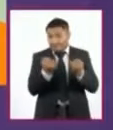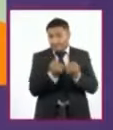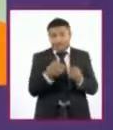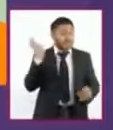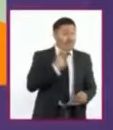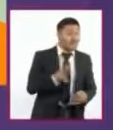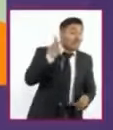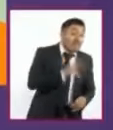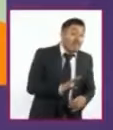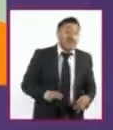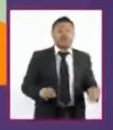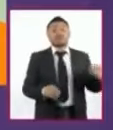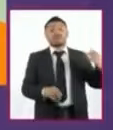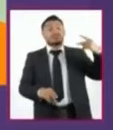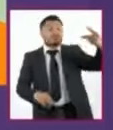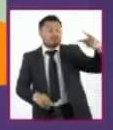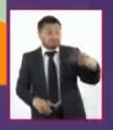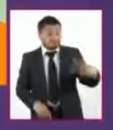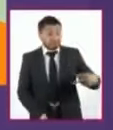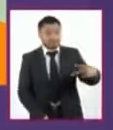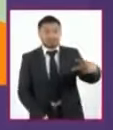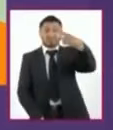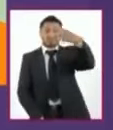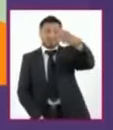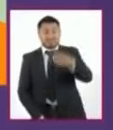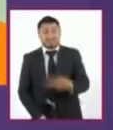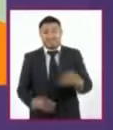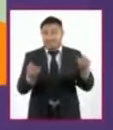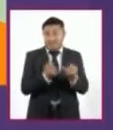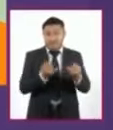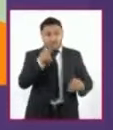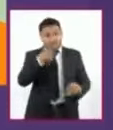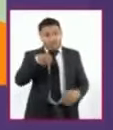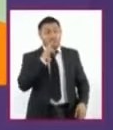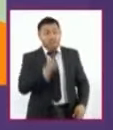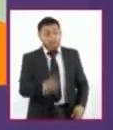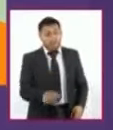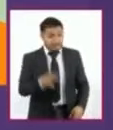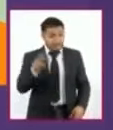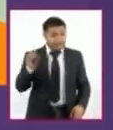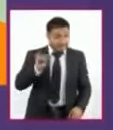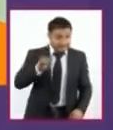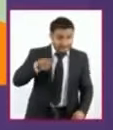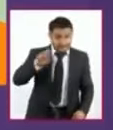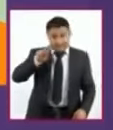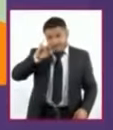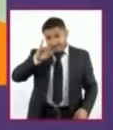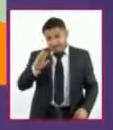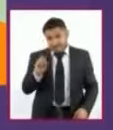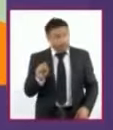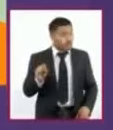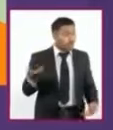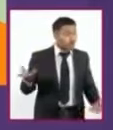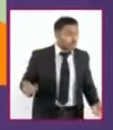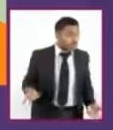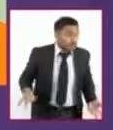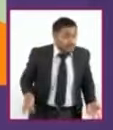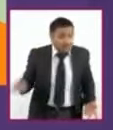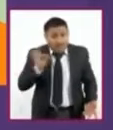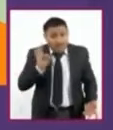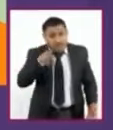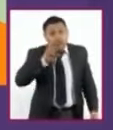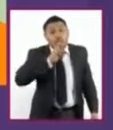sus lados y ángulos tienen la misma medida. Respondan, ¿serán simétricos? Si su respuesta